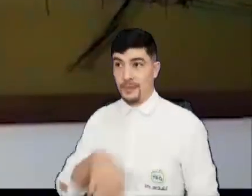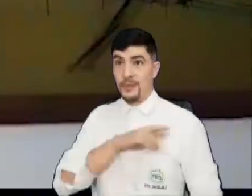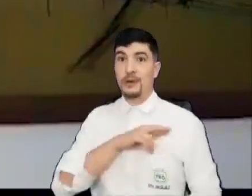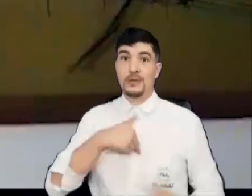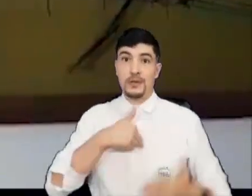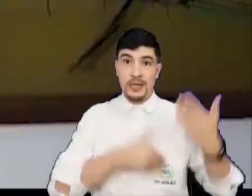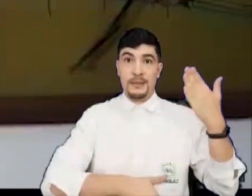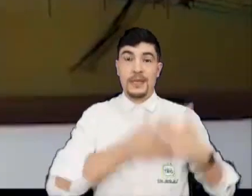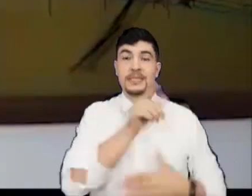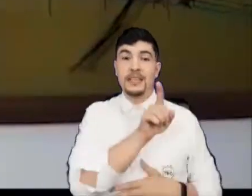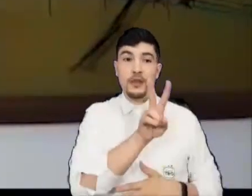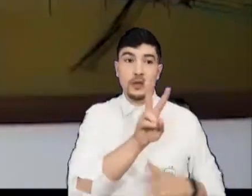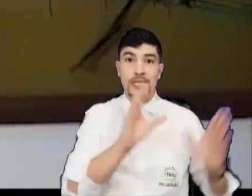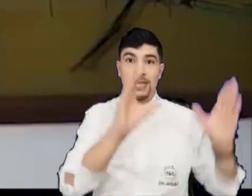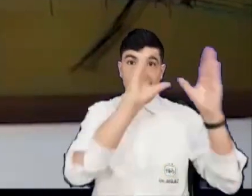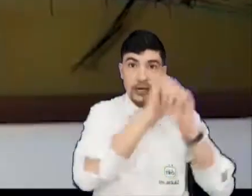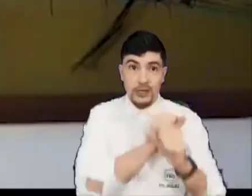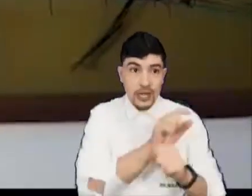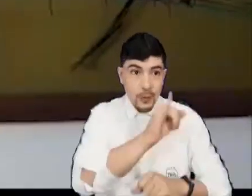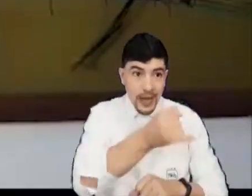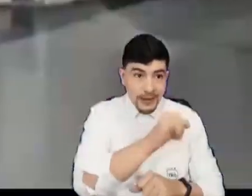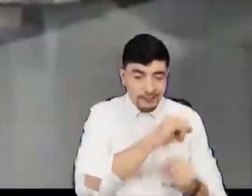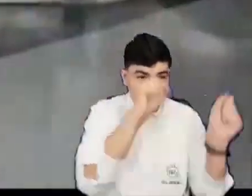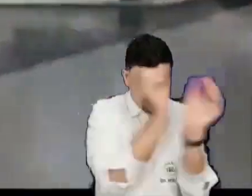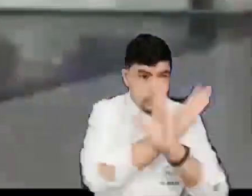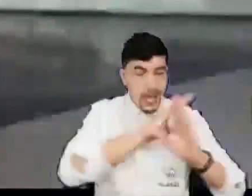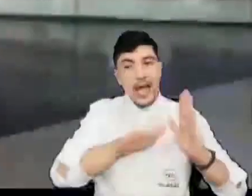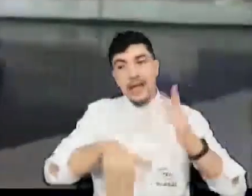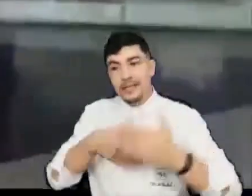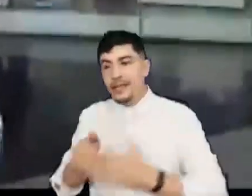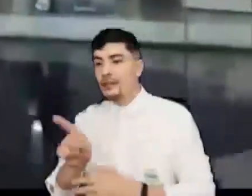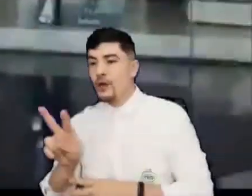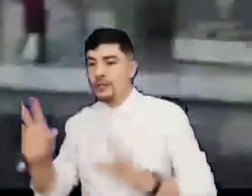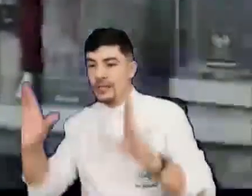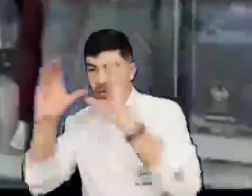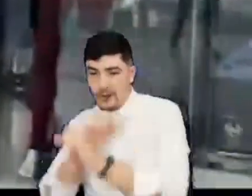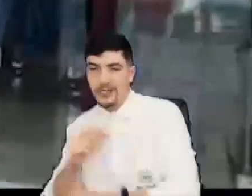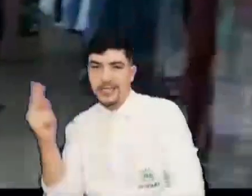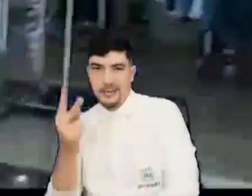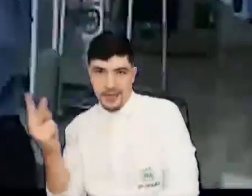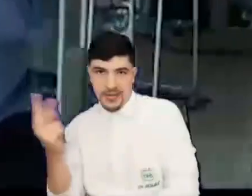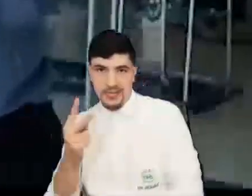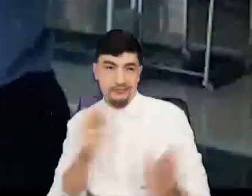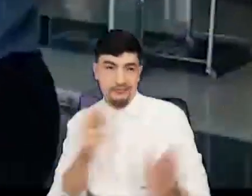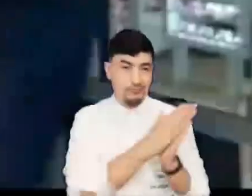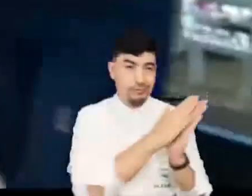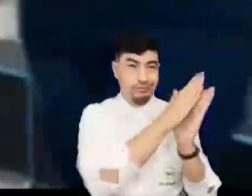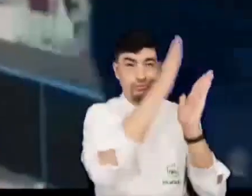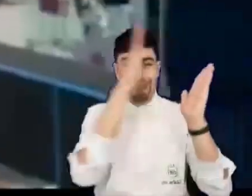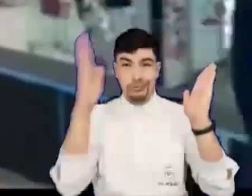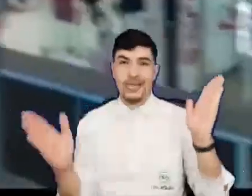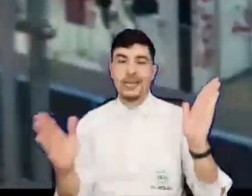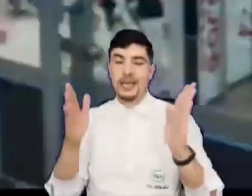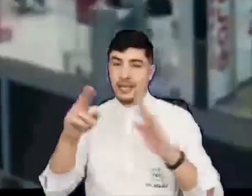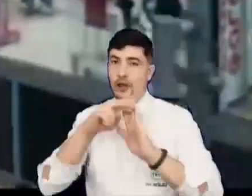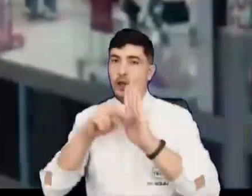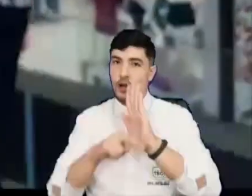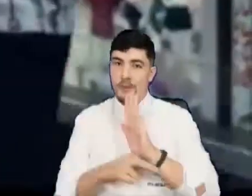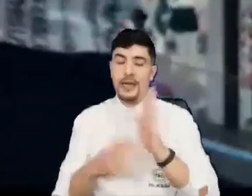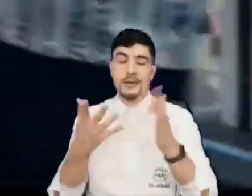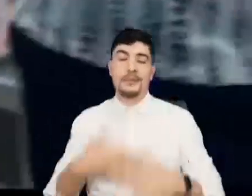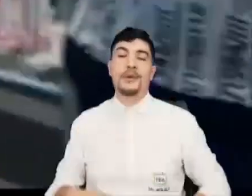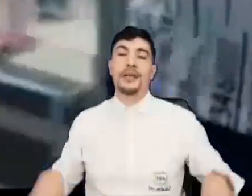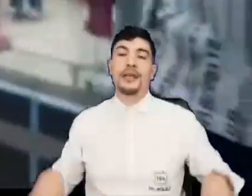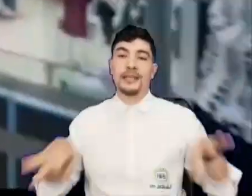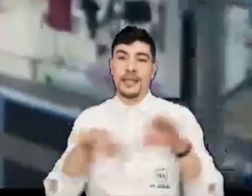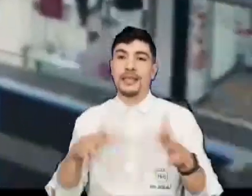jueves hasta las 12 de la noche del día viernes. Las medidas de bioseguridad serán indispensables para el éxito de esta primera